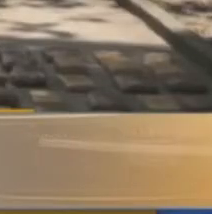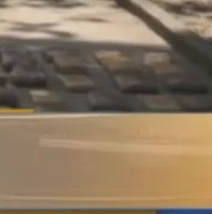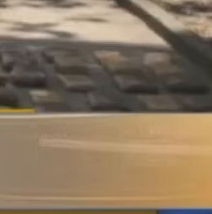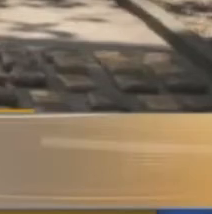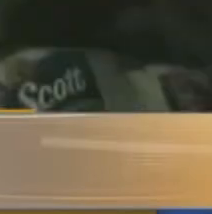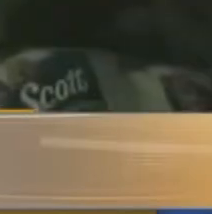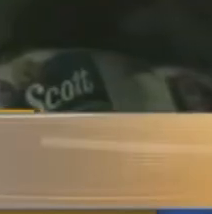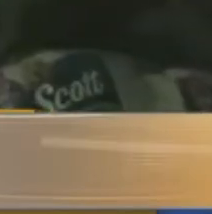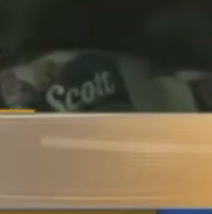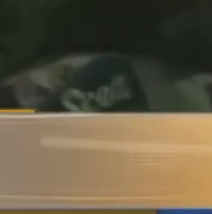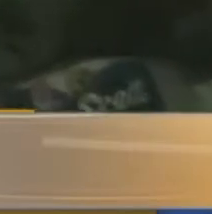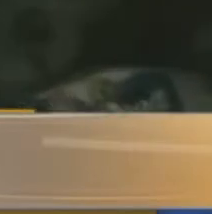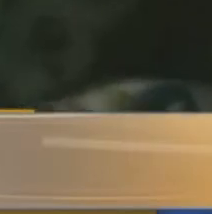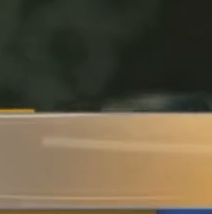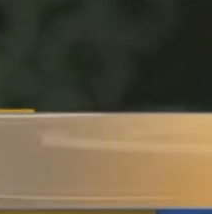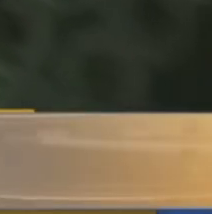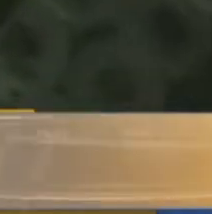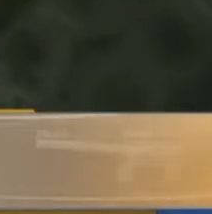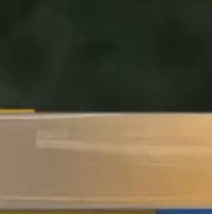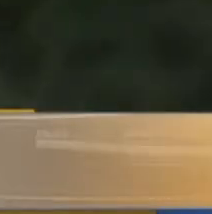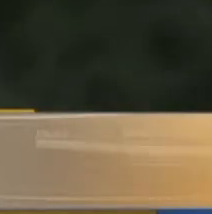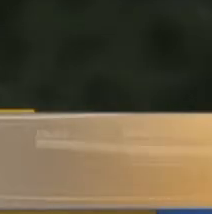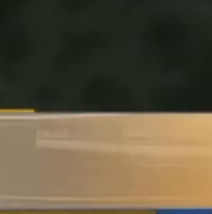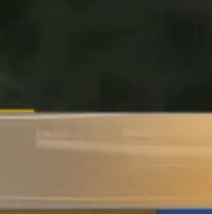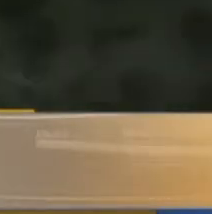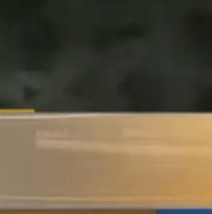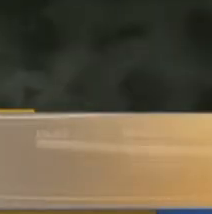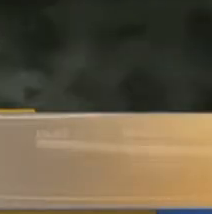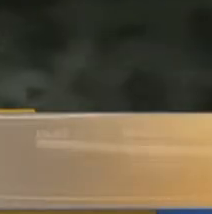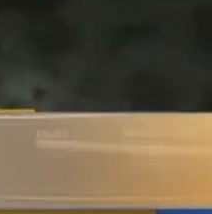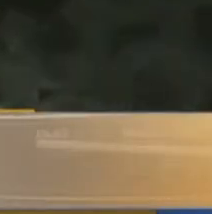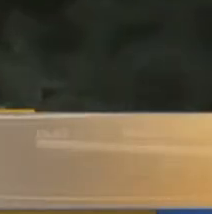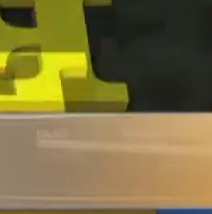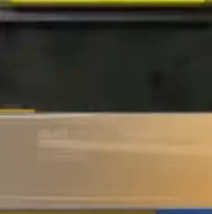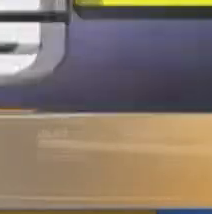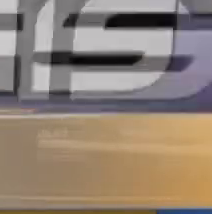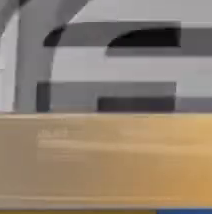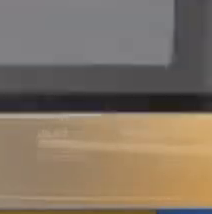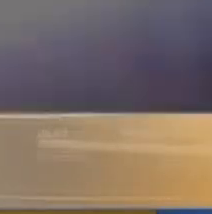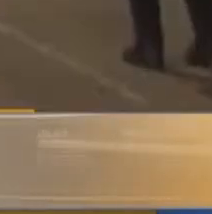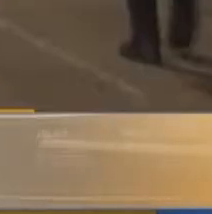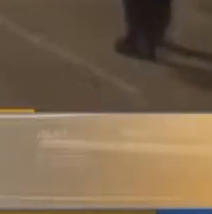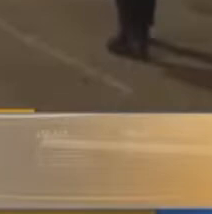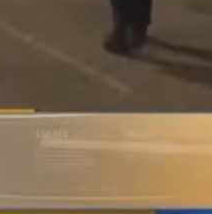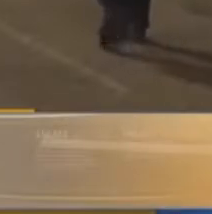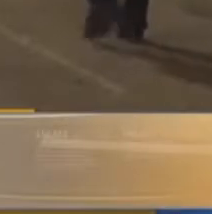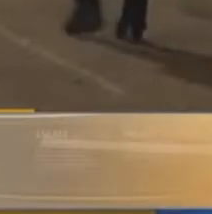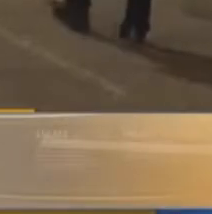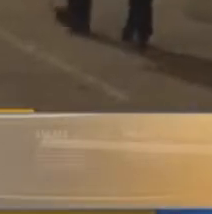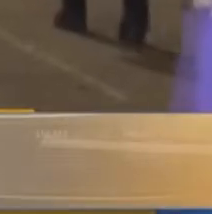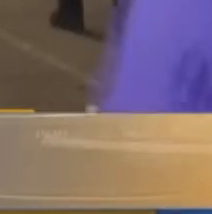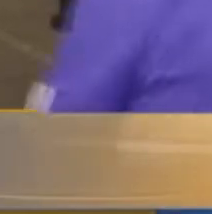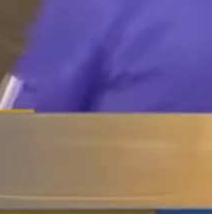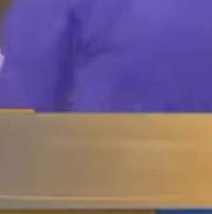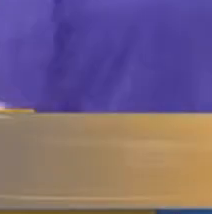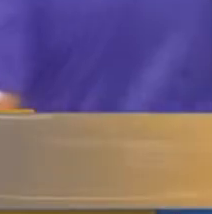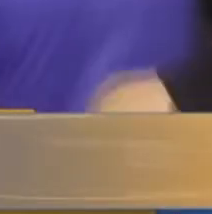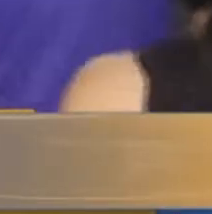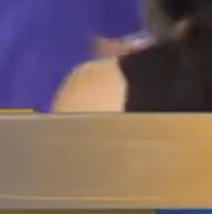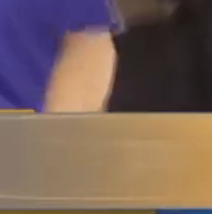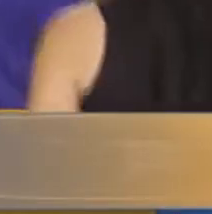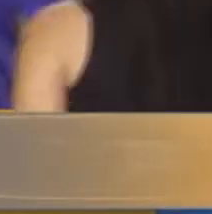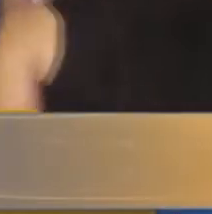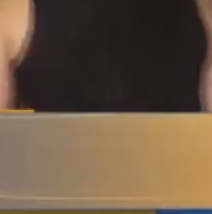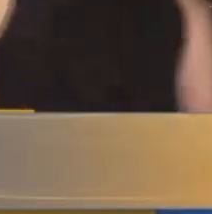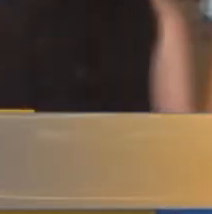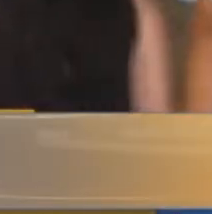kilos de marihuana. El narcótico estaba escondido entre rollos de papel higiénico. Autoridades garantizan seguridad para partido entre